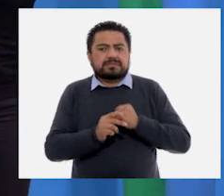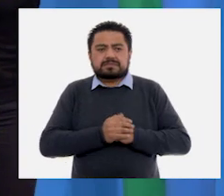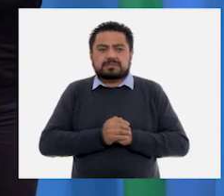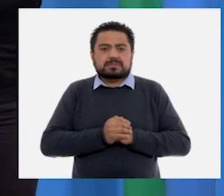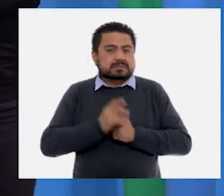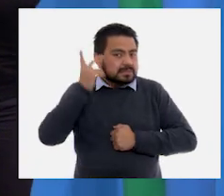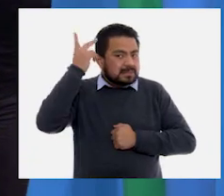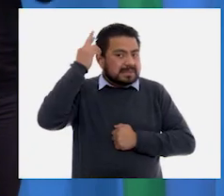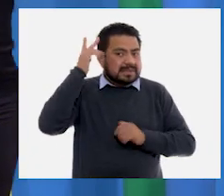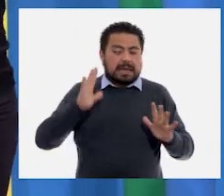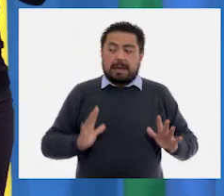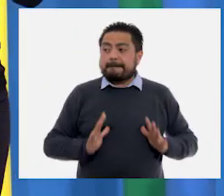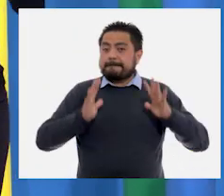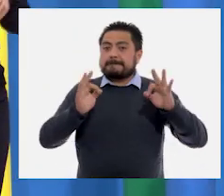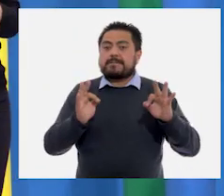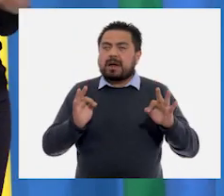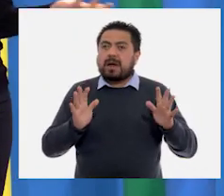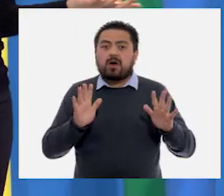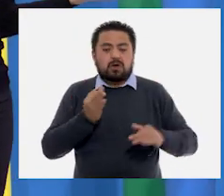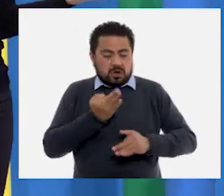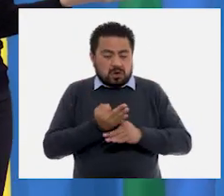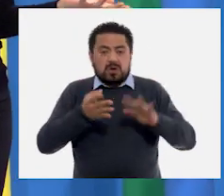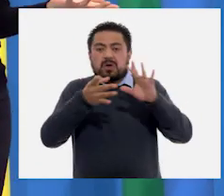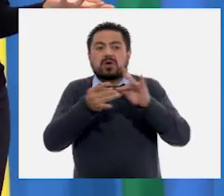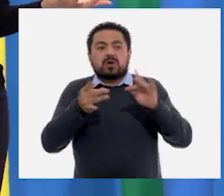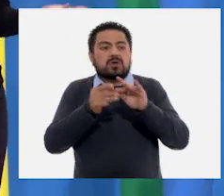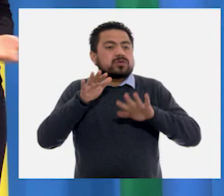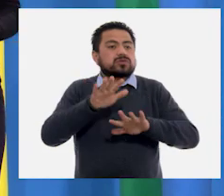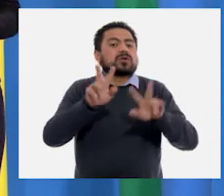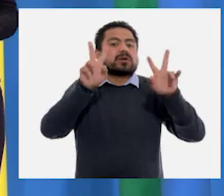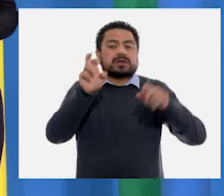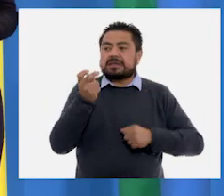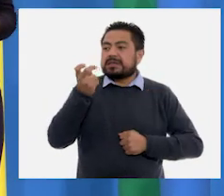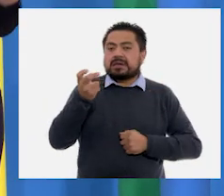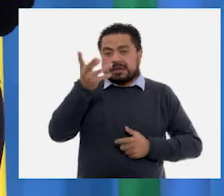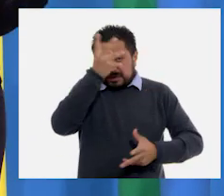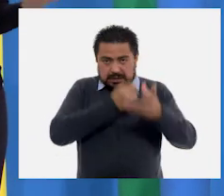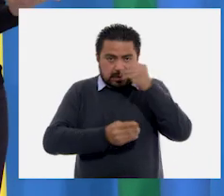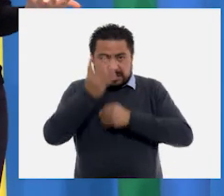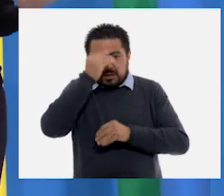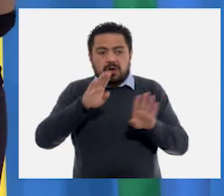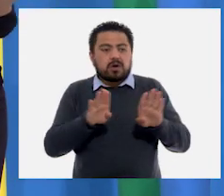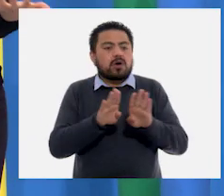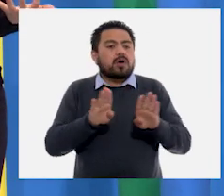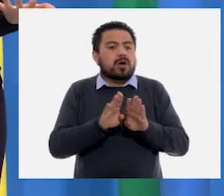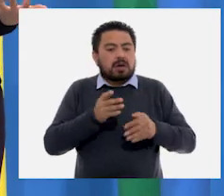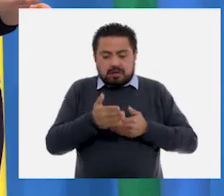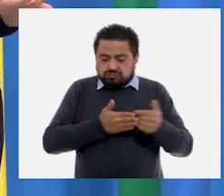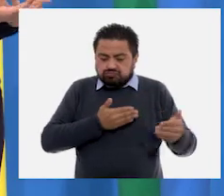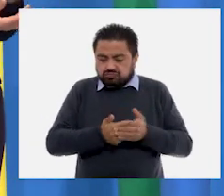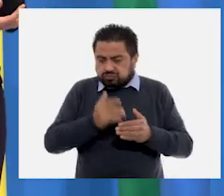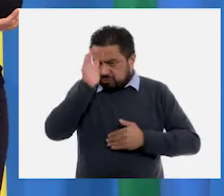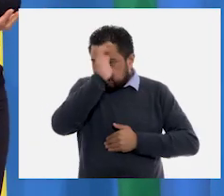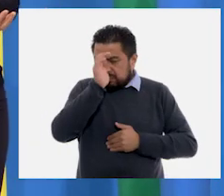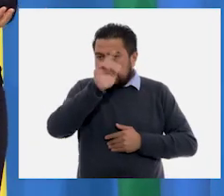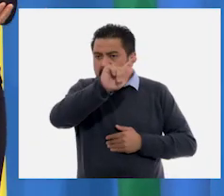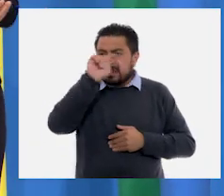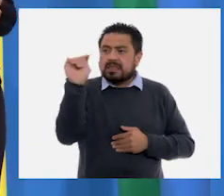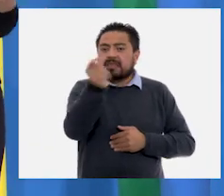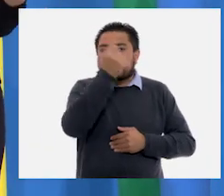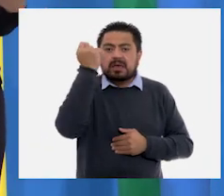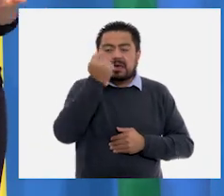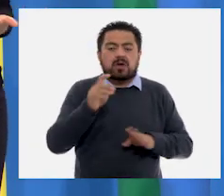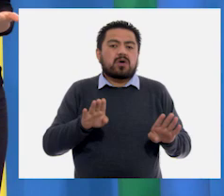el Porfiriato. ¡Guau! Hoy hablaremos justamente sobre eso y aprenderemos cómo fue que las innovaciones científicas y